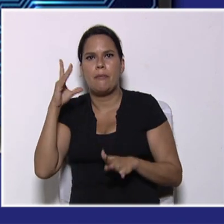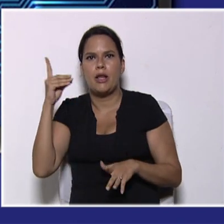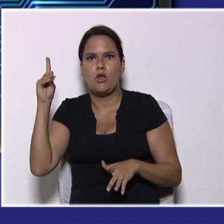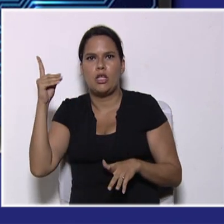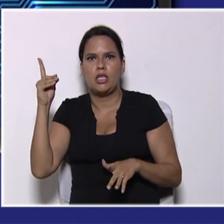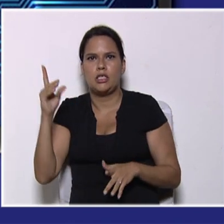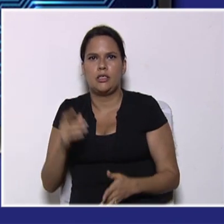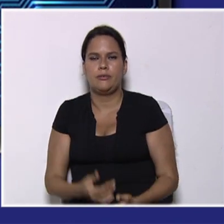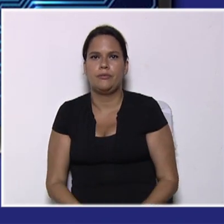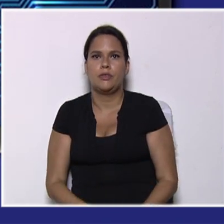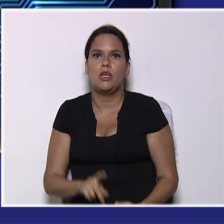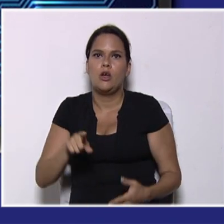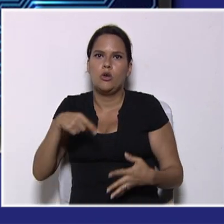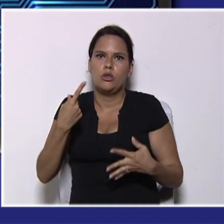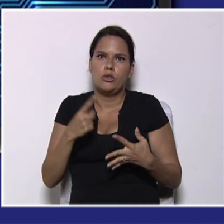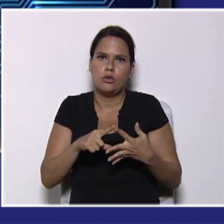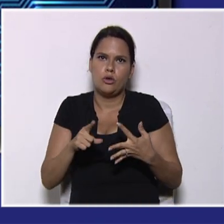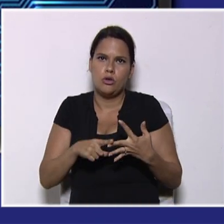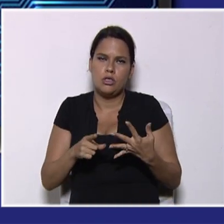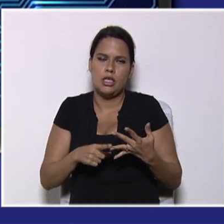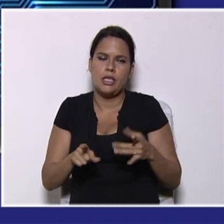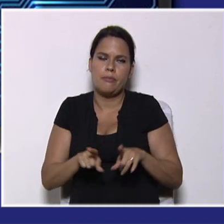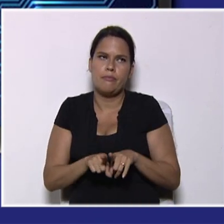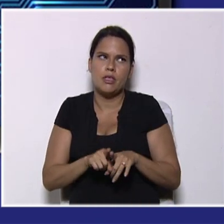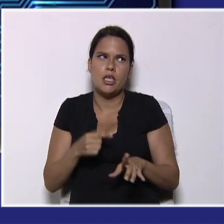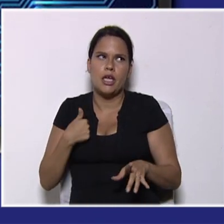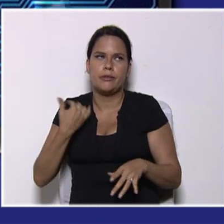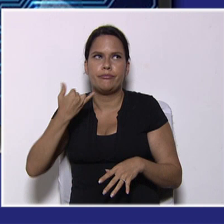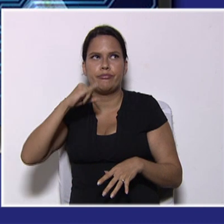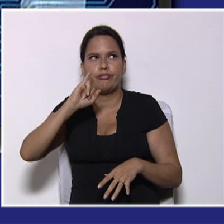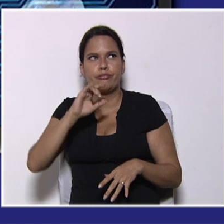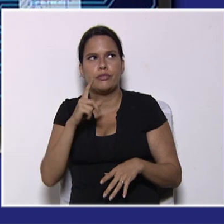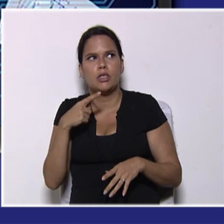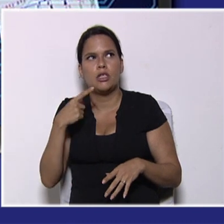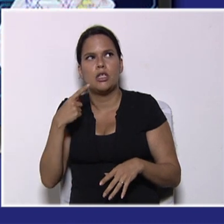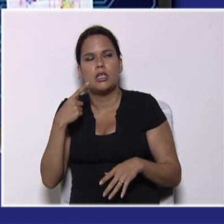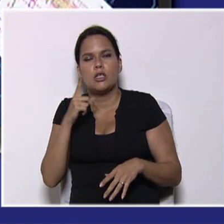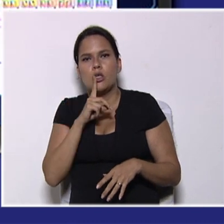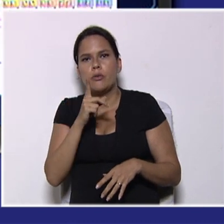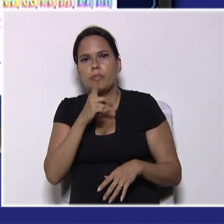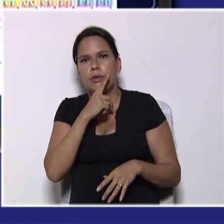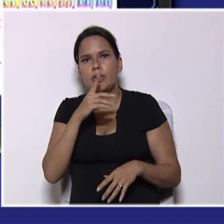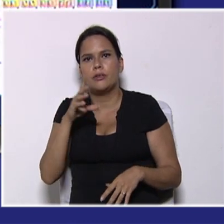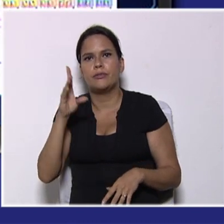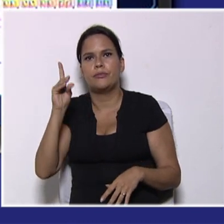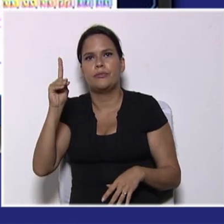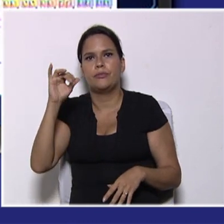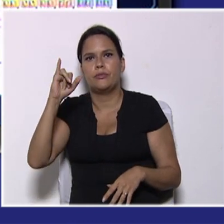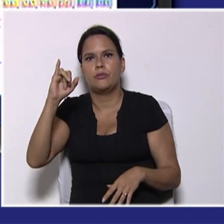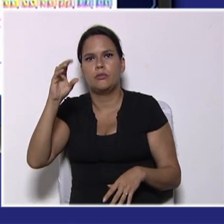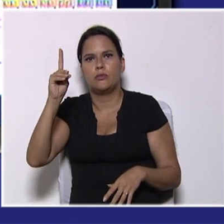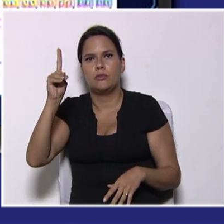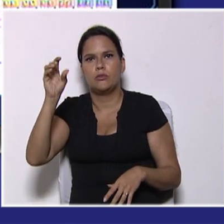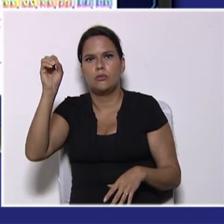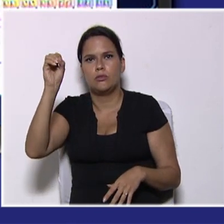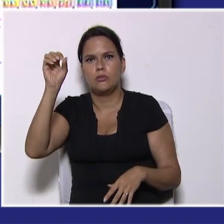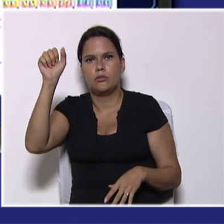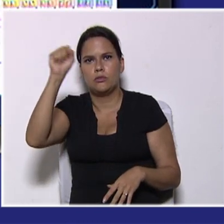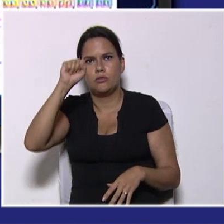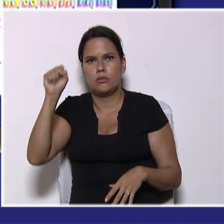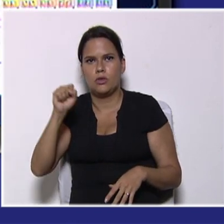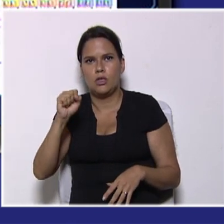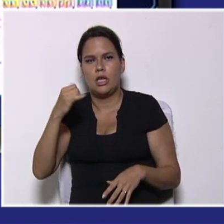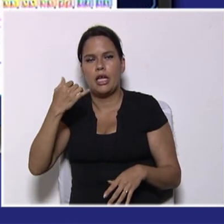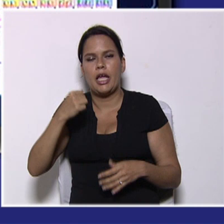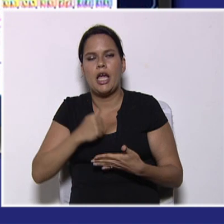otros dispositivos denominados diodos, compuestos por un material semiconductor que permiten la